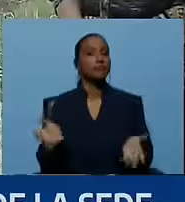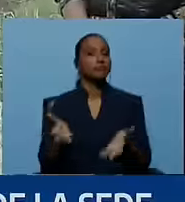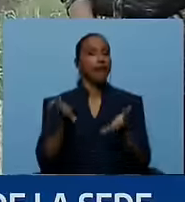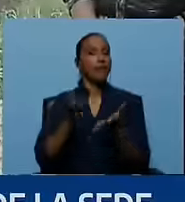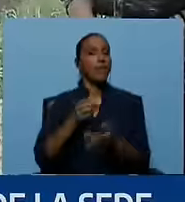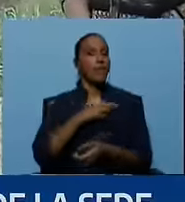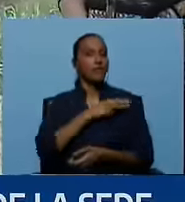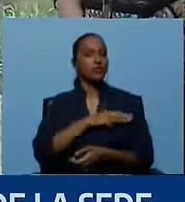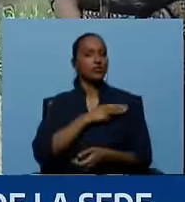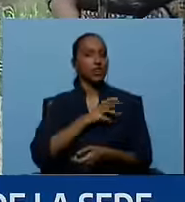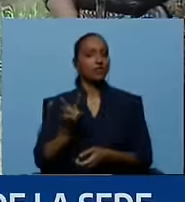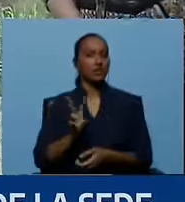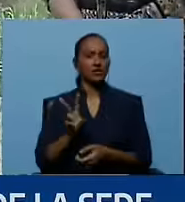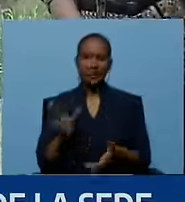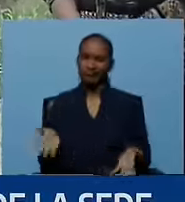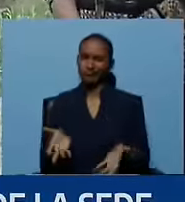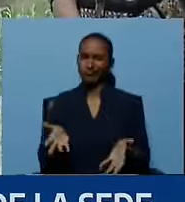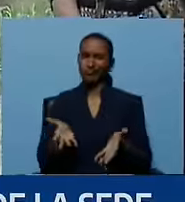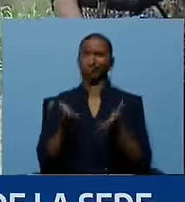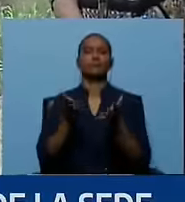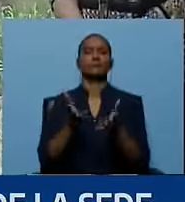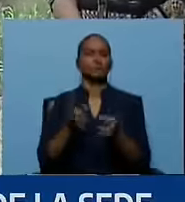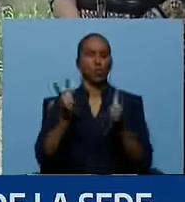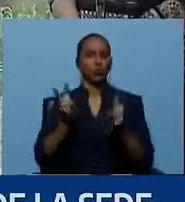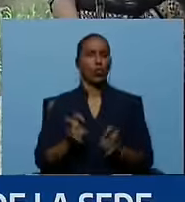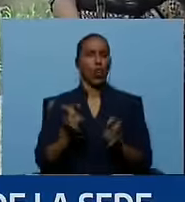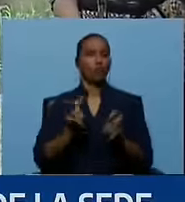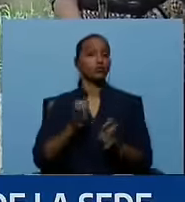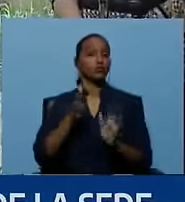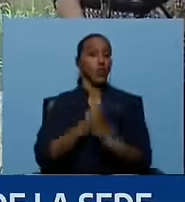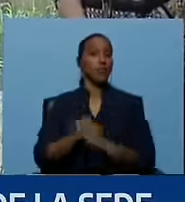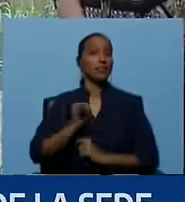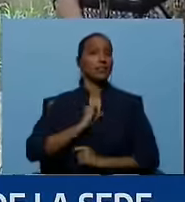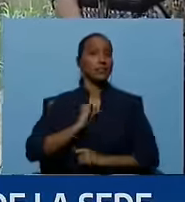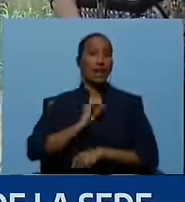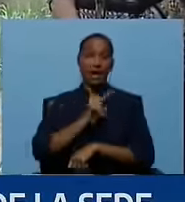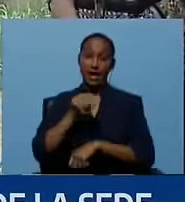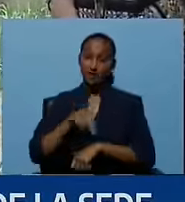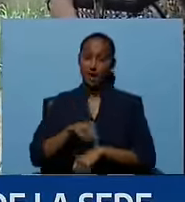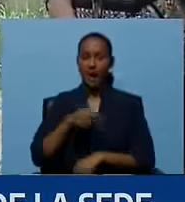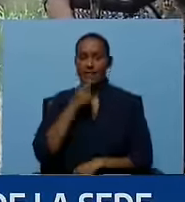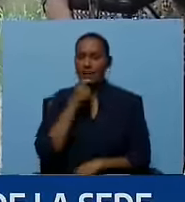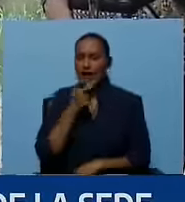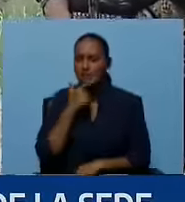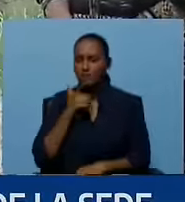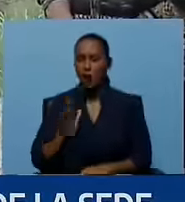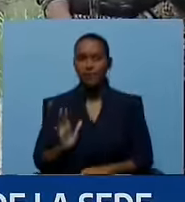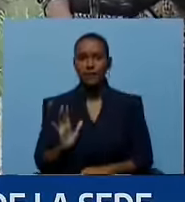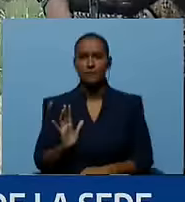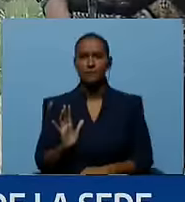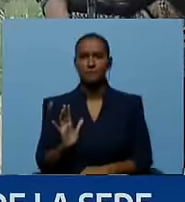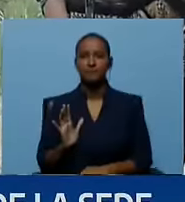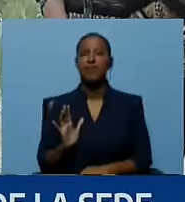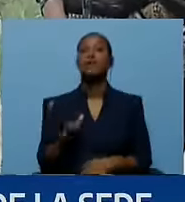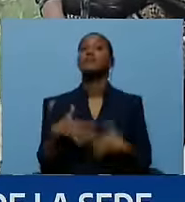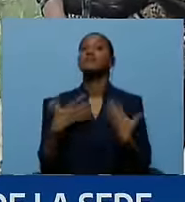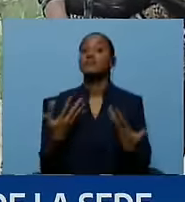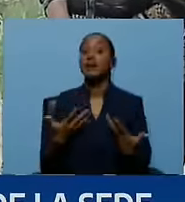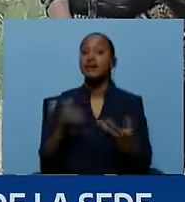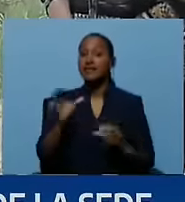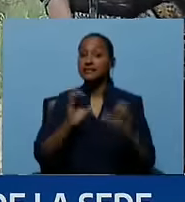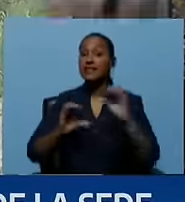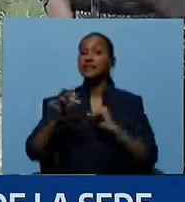querida, cabalgando un tiempo nuevo de la identidad nacional hermosa, bella y colorida. Y en ciencia y